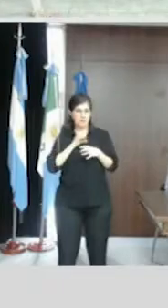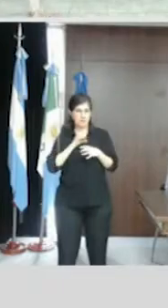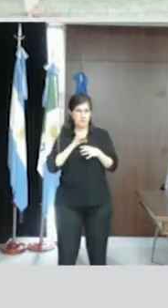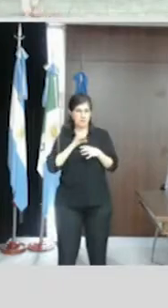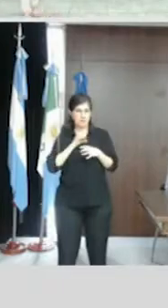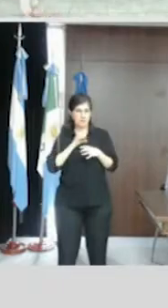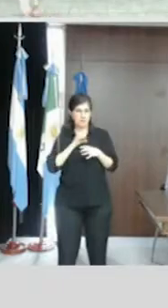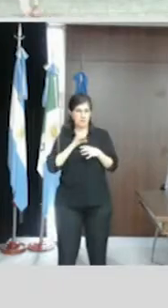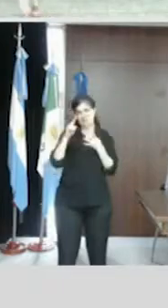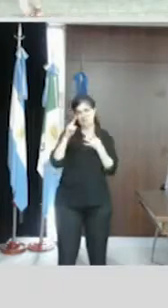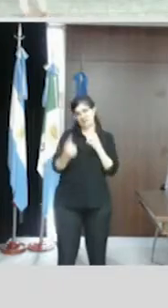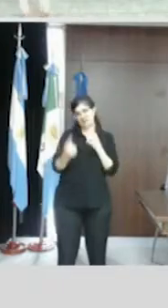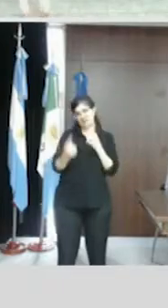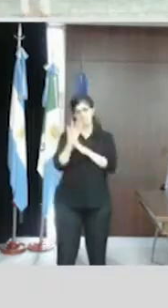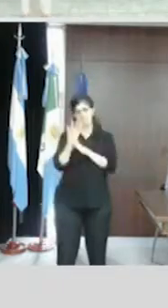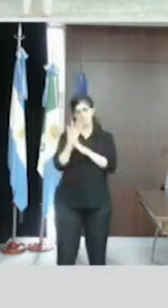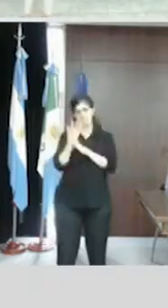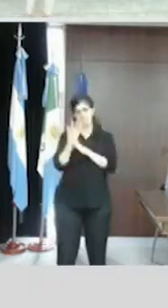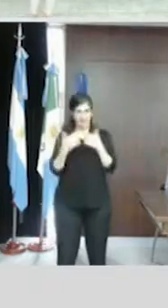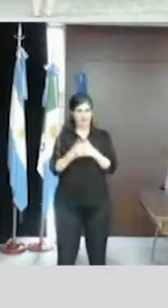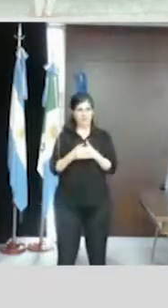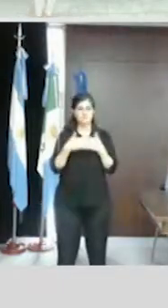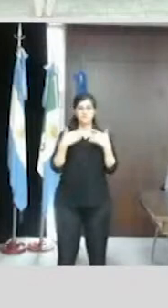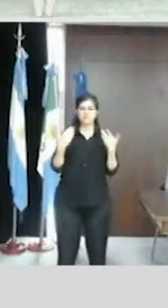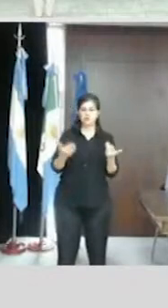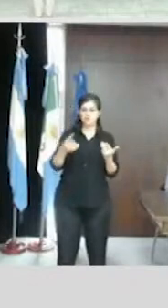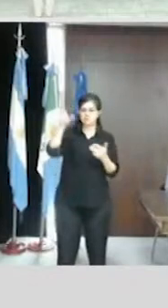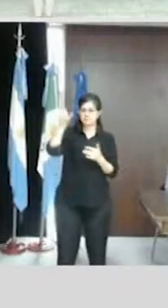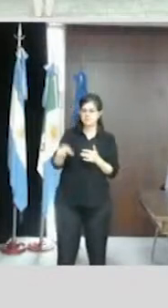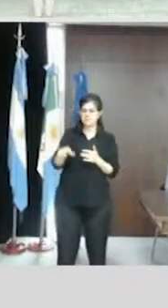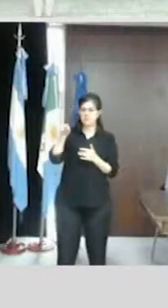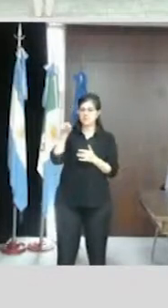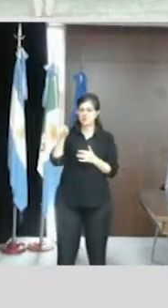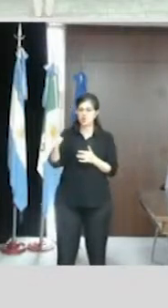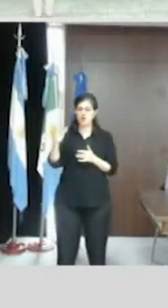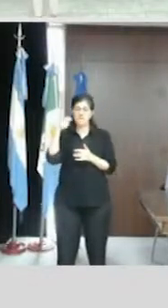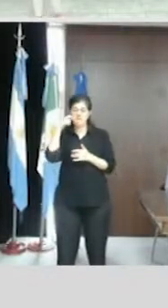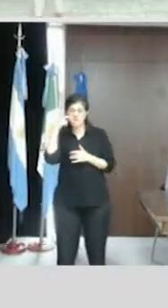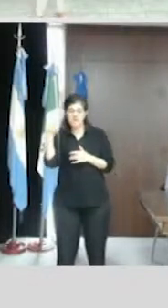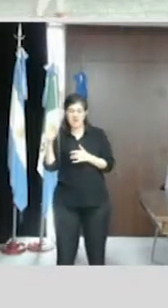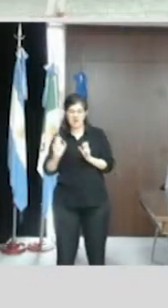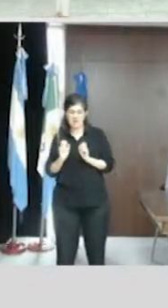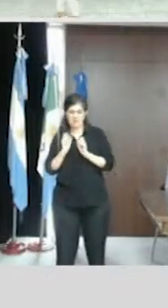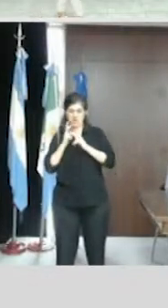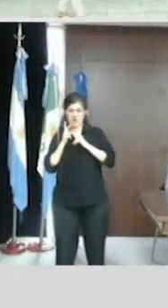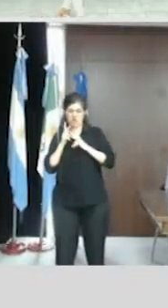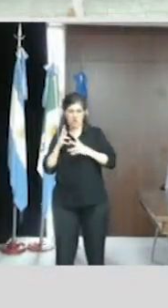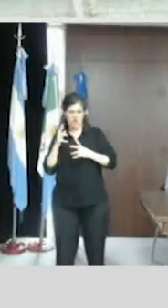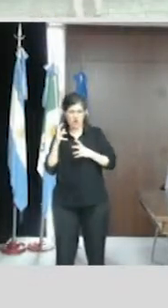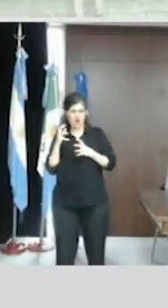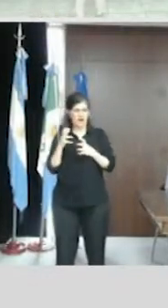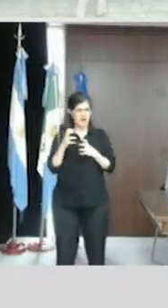si nosotros pensamos que la persona se está volviendo más agresiva sin entender por qué, corremos el riesgo de